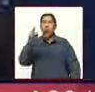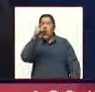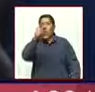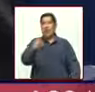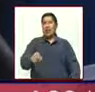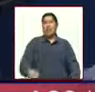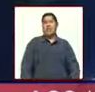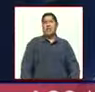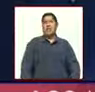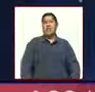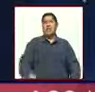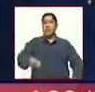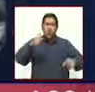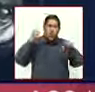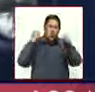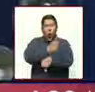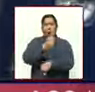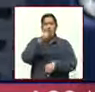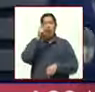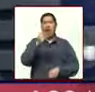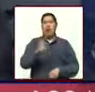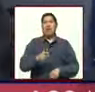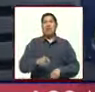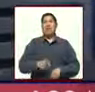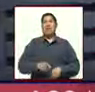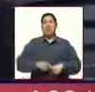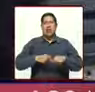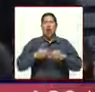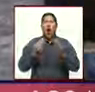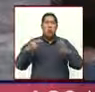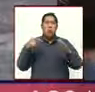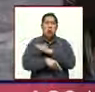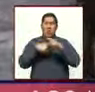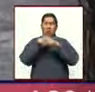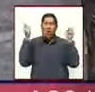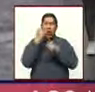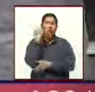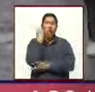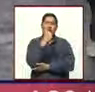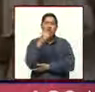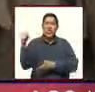Ustedes van a ser los culpables del ecocidio.